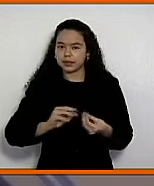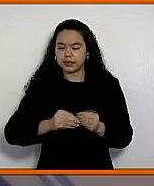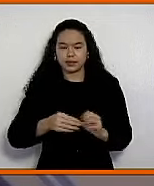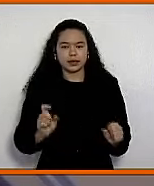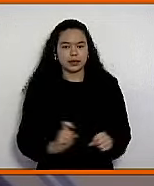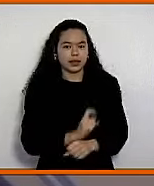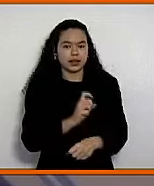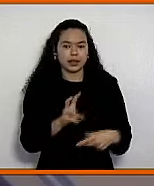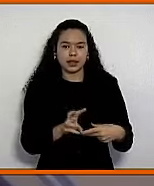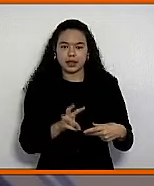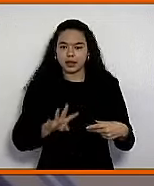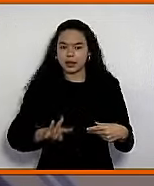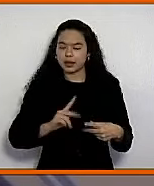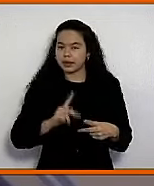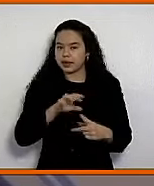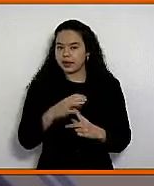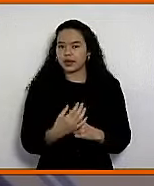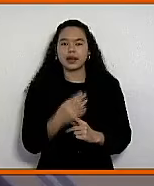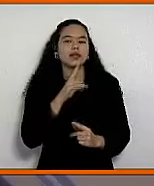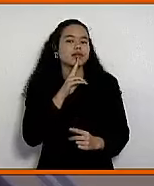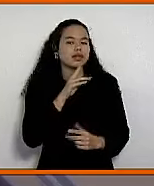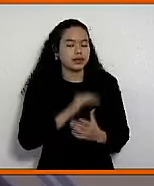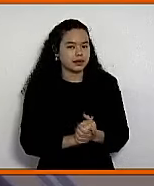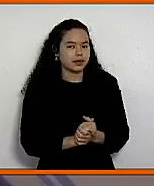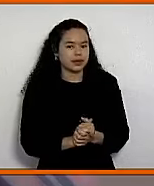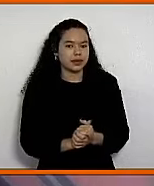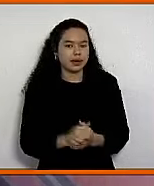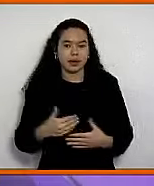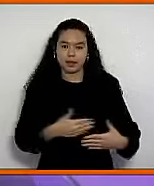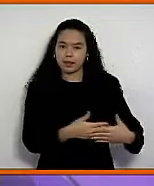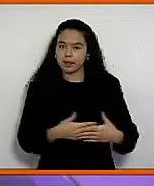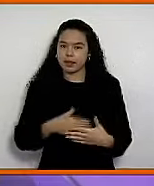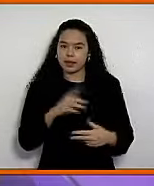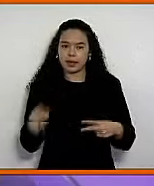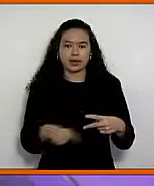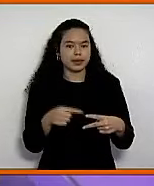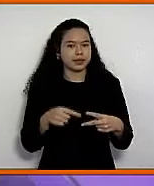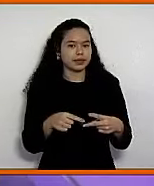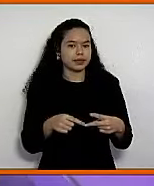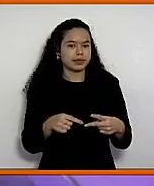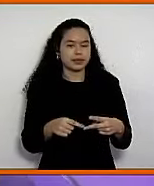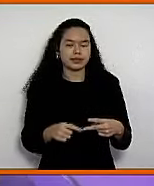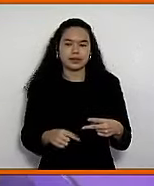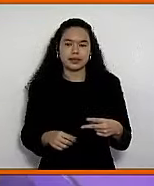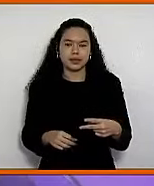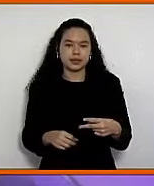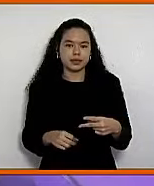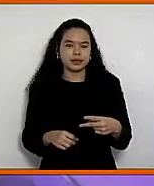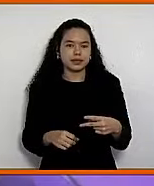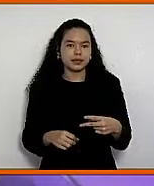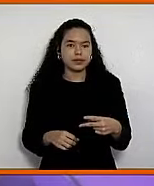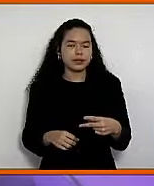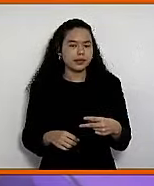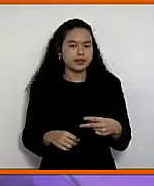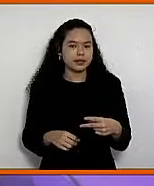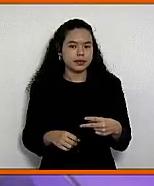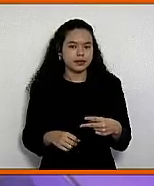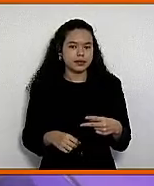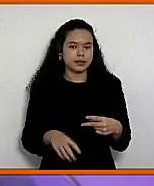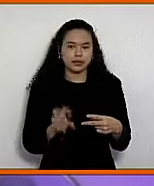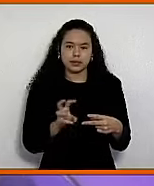número favorecido 64, con su catrachada Chichi. Segundo número ganador, su primer dígito, y este es